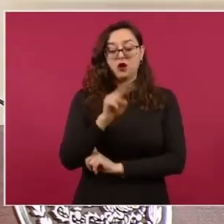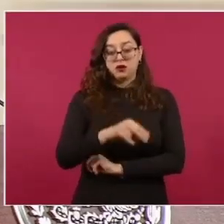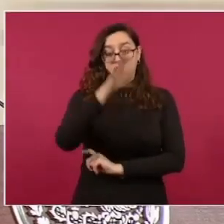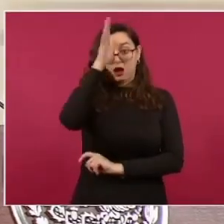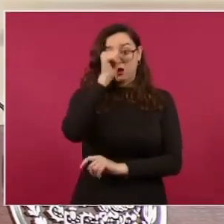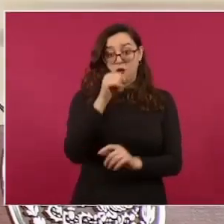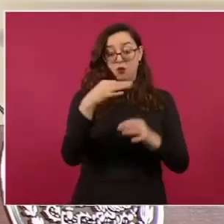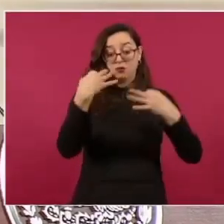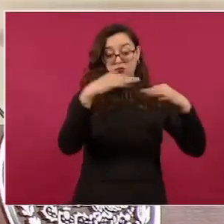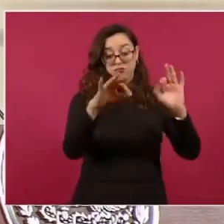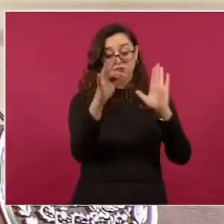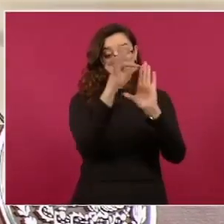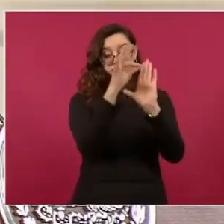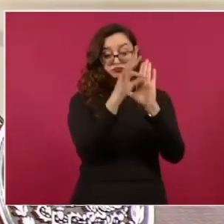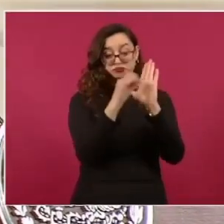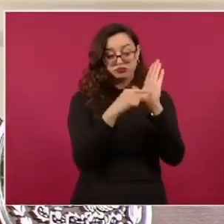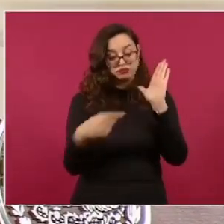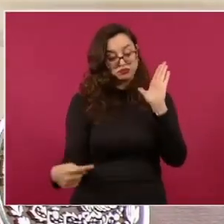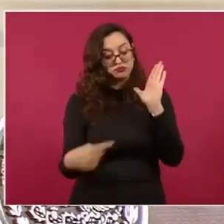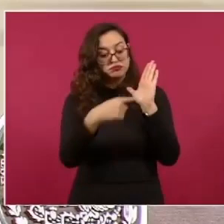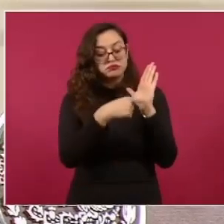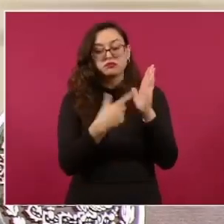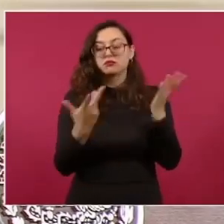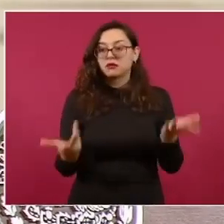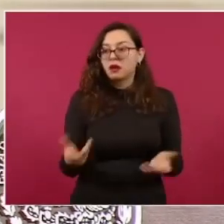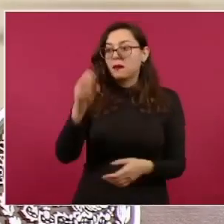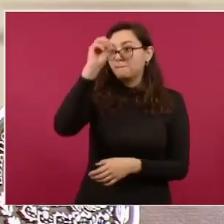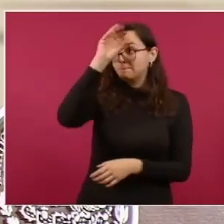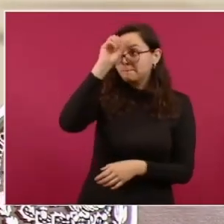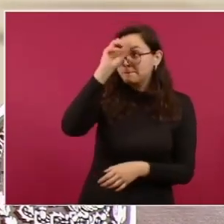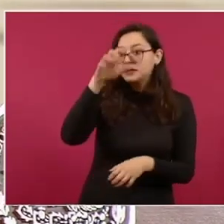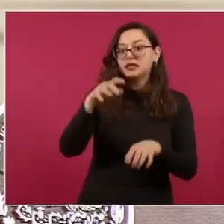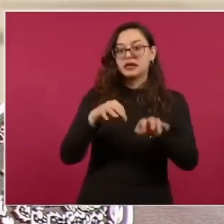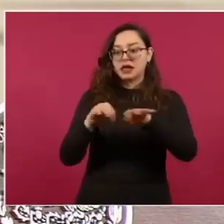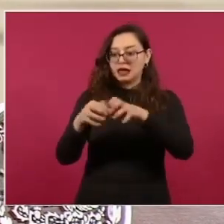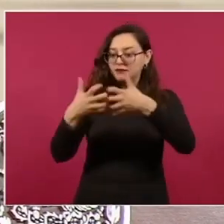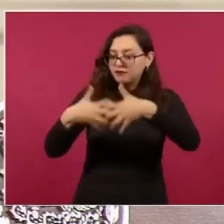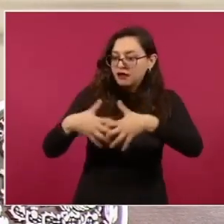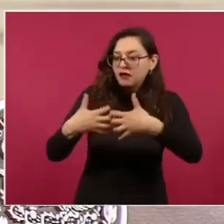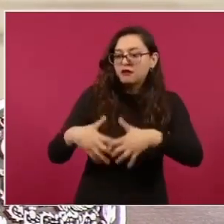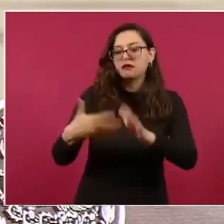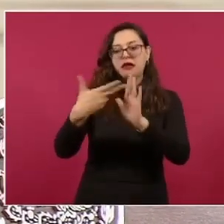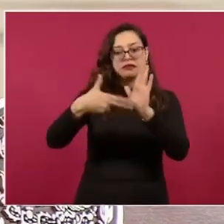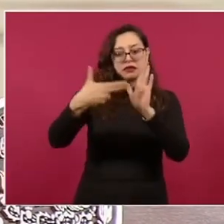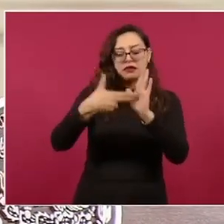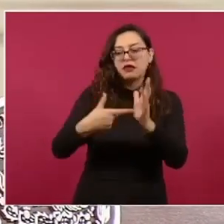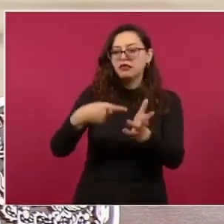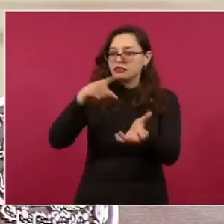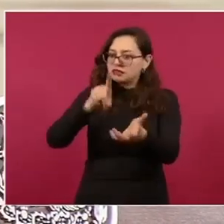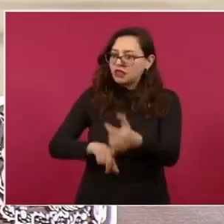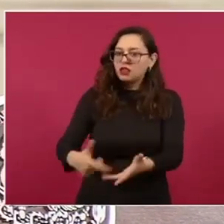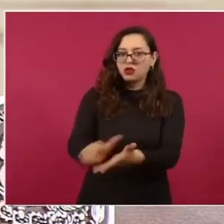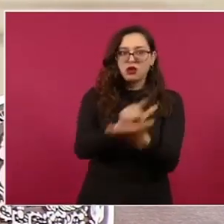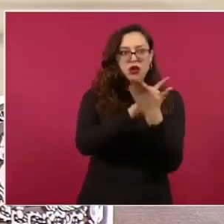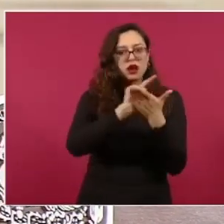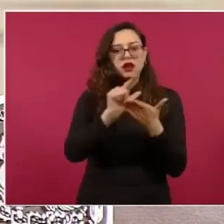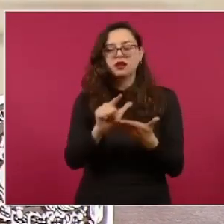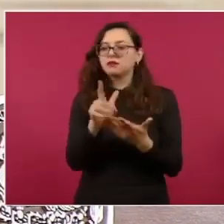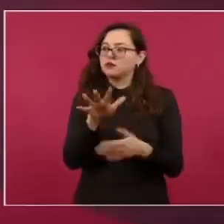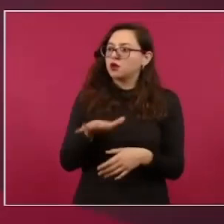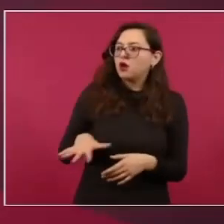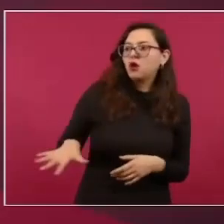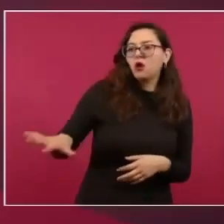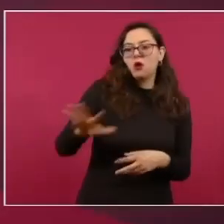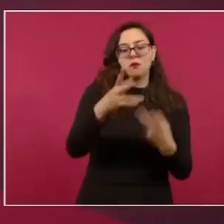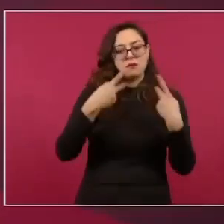de minas, fábricas y talleres a mantener las mejores condiciones de higiene en sus propiedades, prestar seguridad a la vida de los operarios y